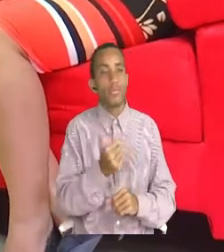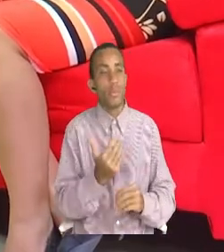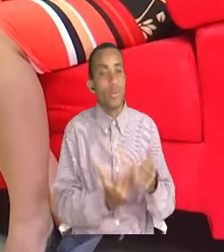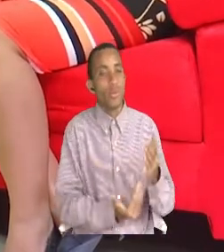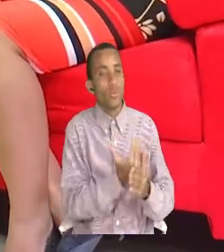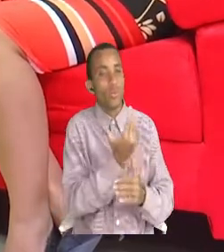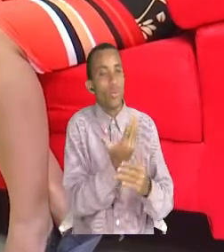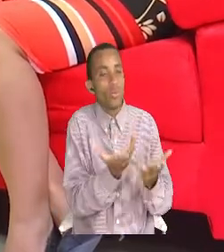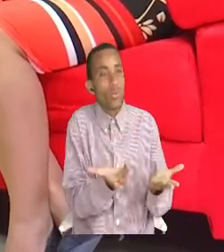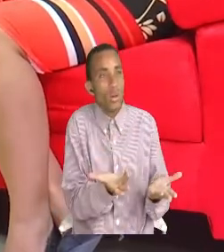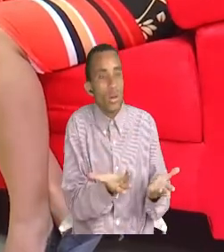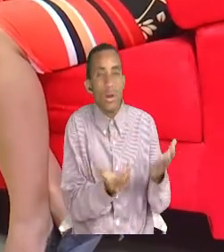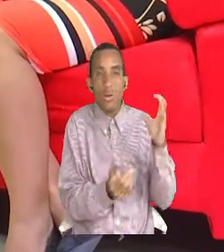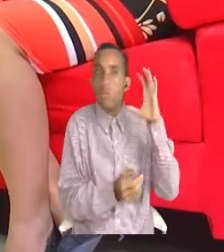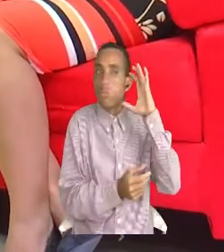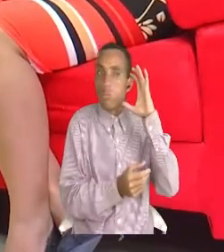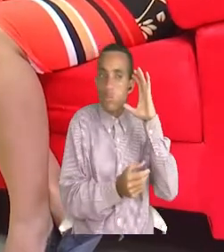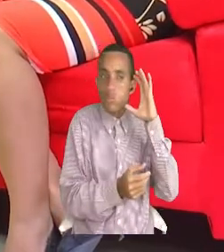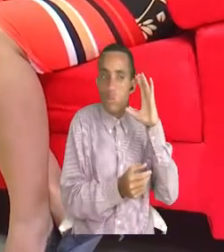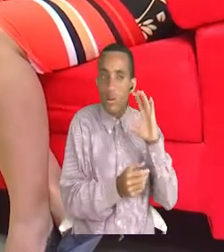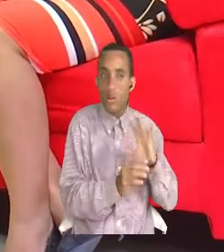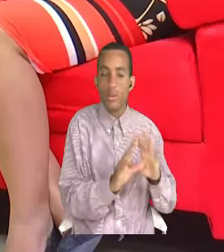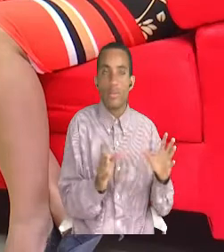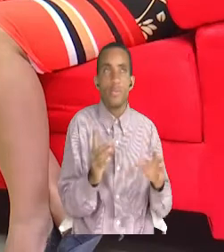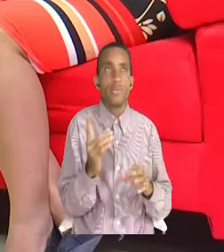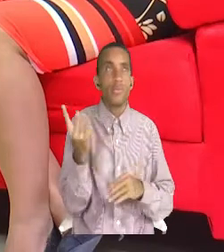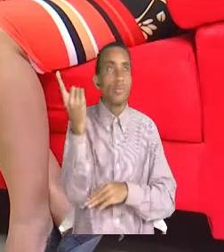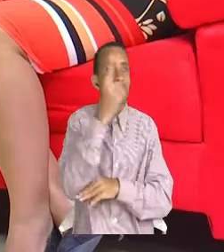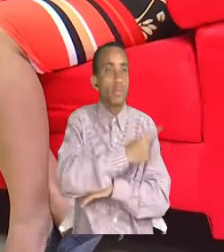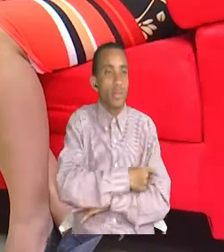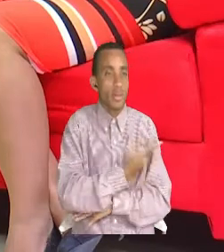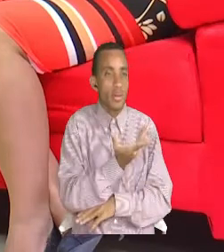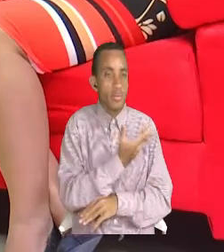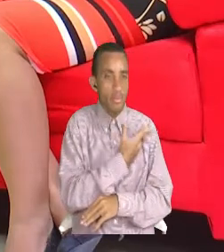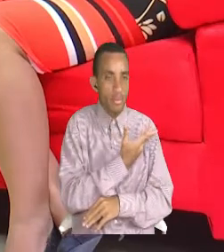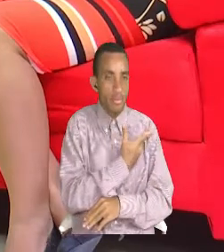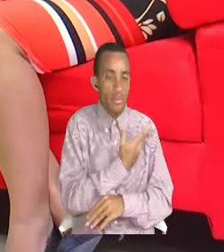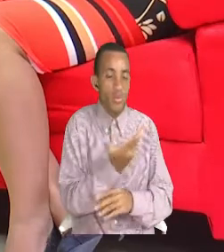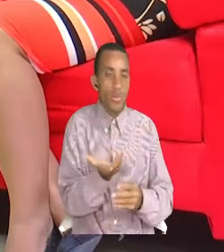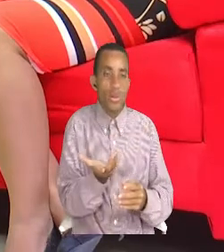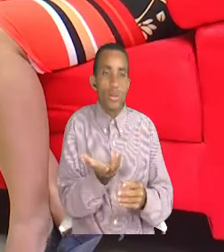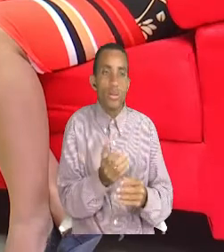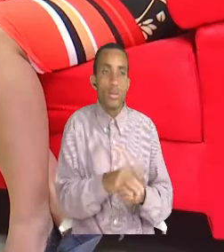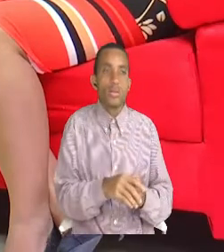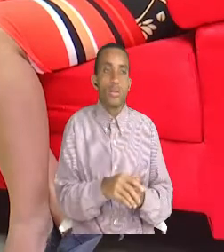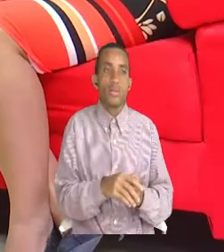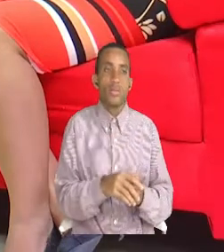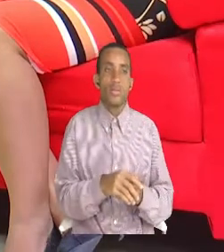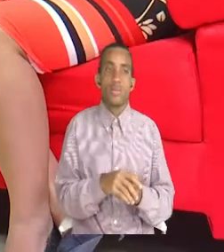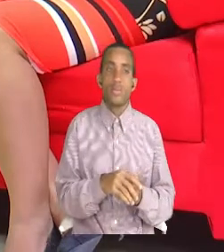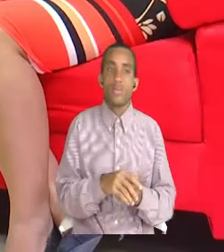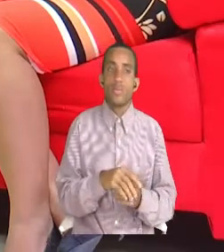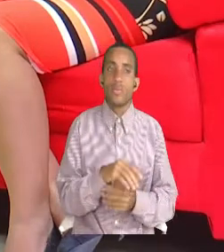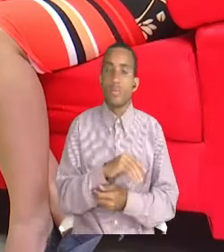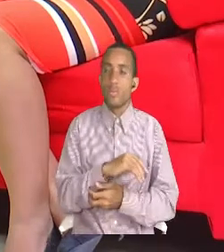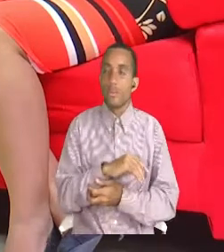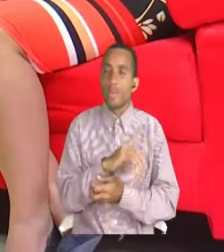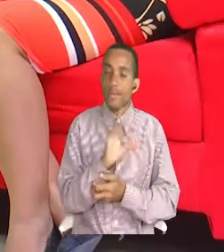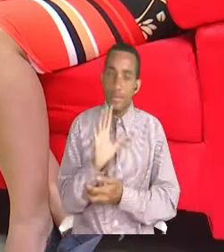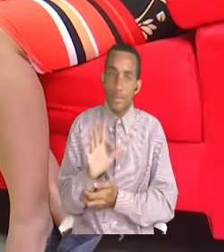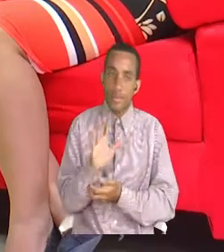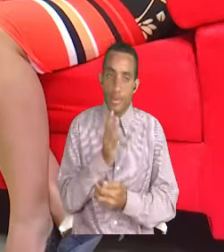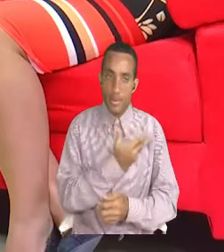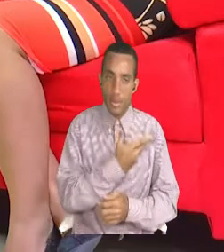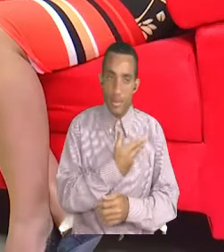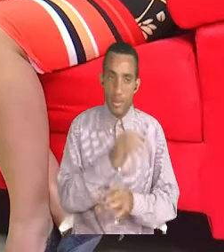ahorita? Se viene una fecha muy especial, ¿no? Que es el Día de la Madre. ¿Qué tipo de tendencia podemos encontrar en chicas y chicos para nuestras mamás? Bueno, para nuestras mamás siempre